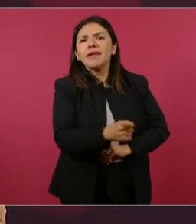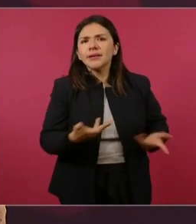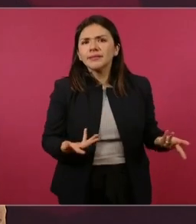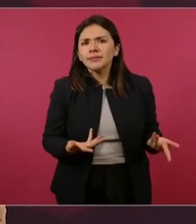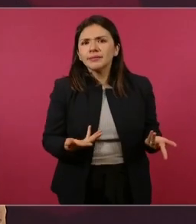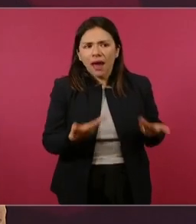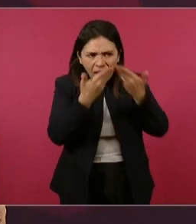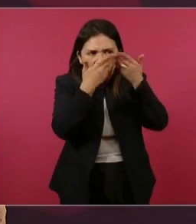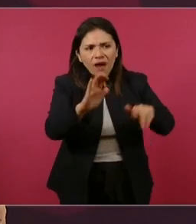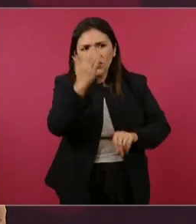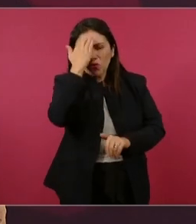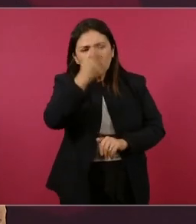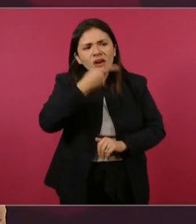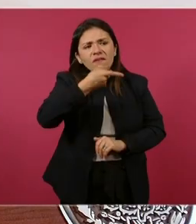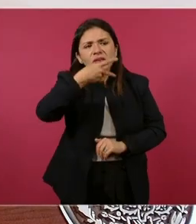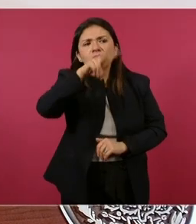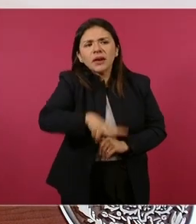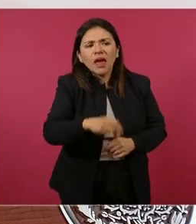que se conozca toda la verdad,